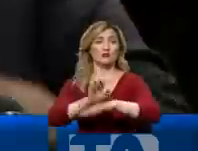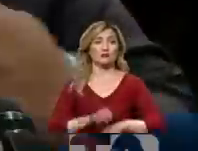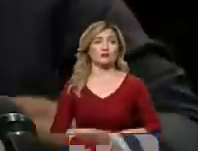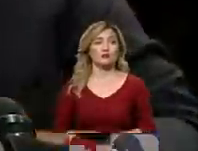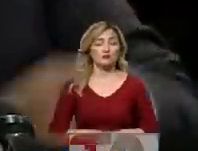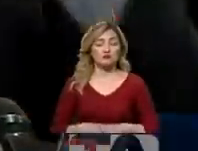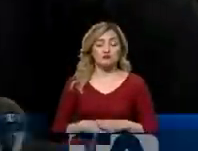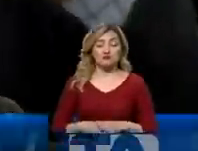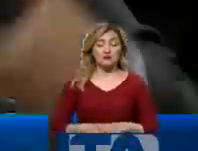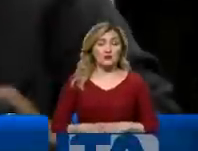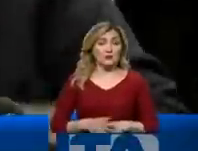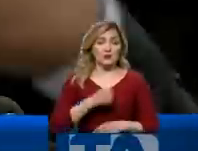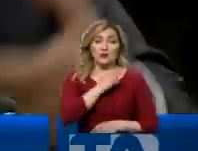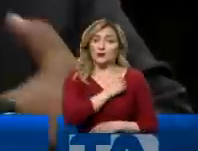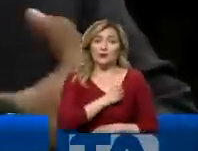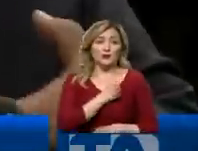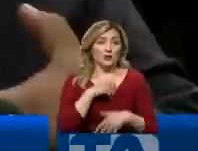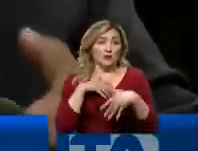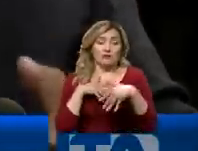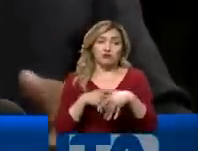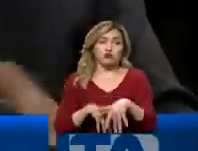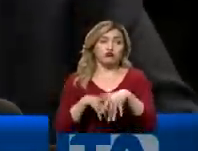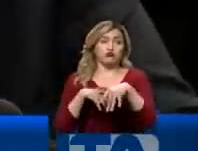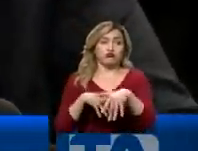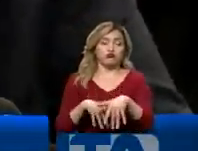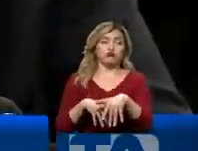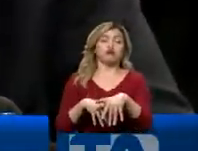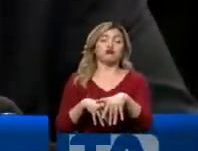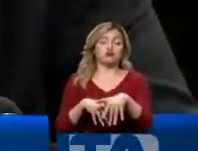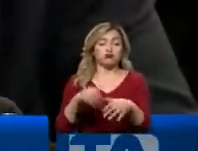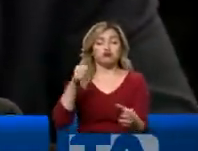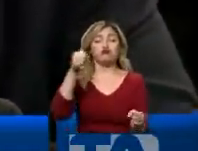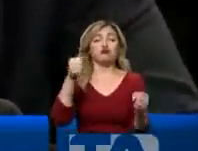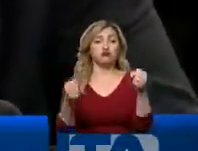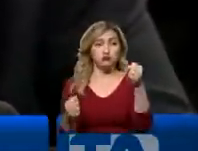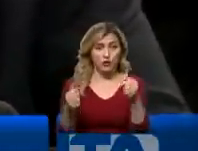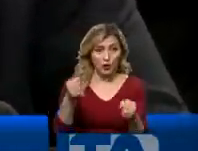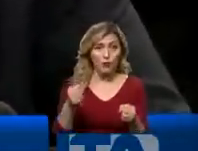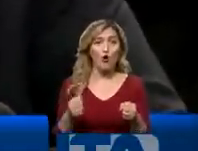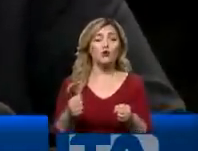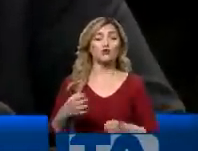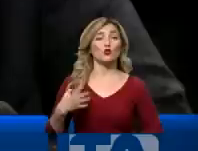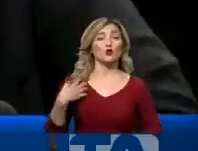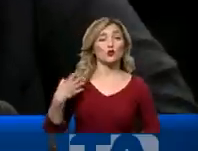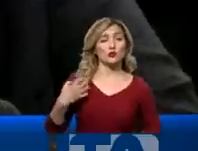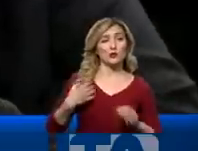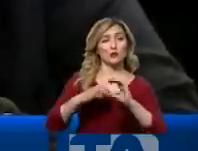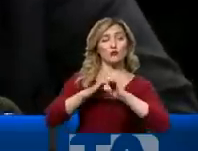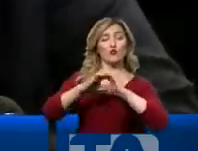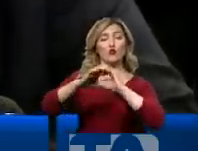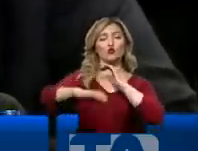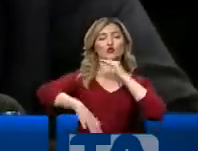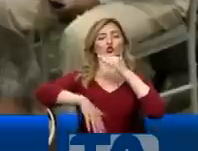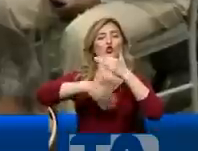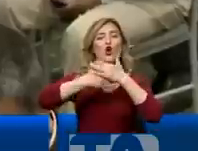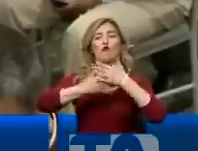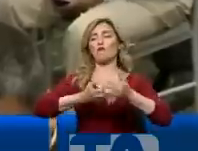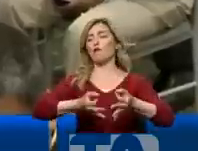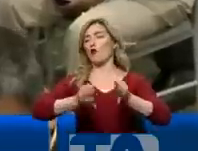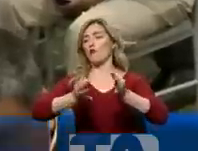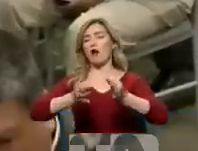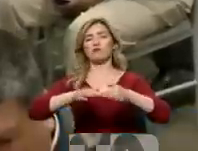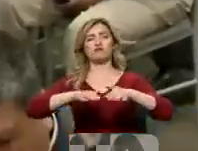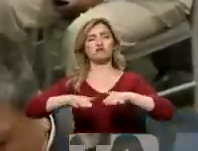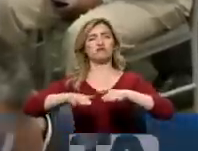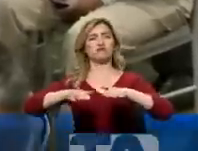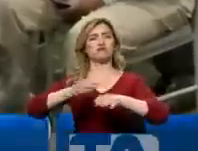Lamentablemente no habrá movilización, no solamente en el sector del transporte para pasajeros, para todas las modalidades. Se trata